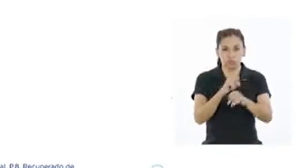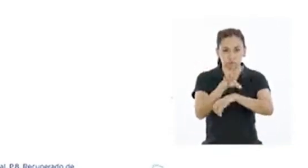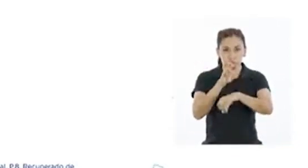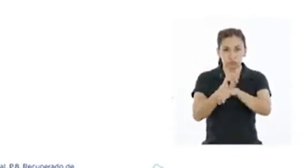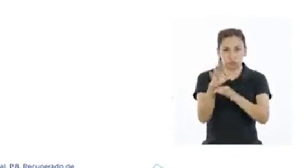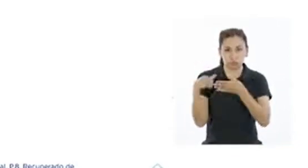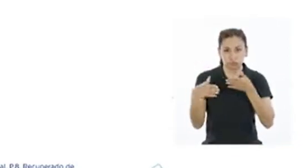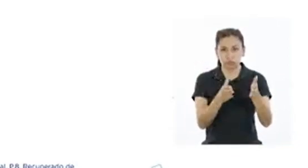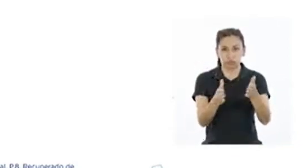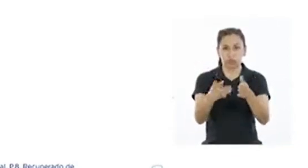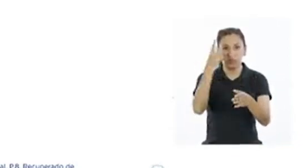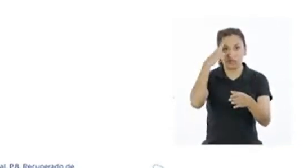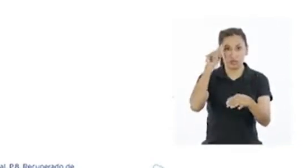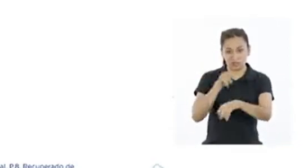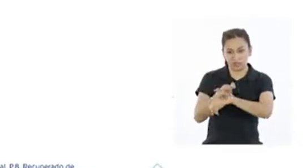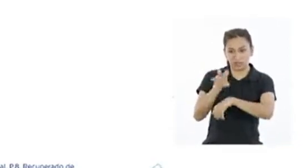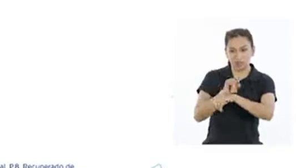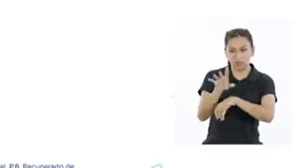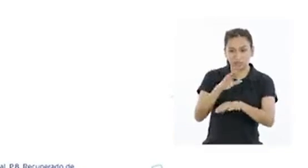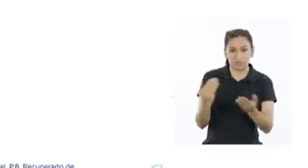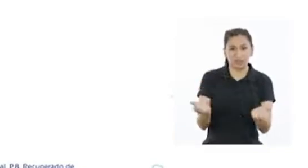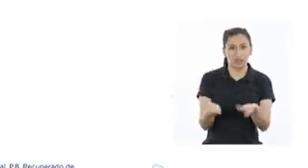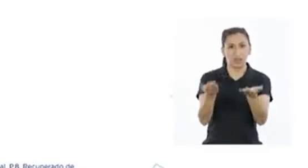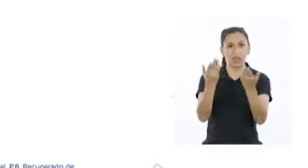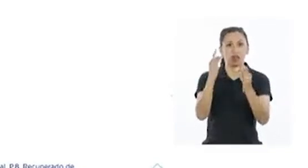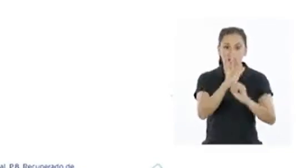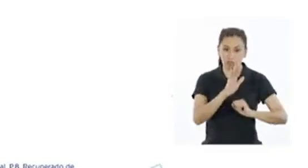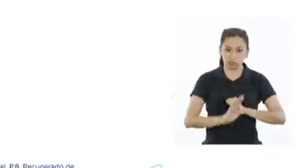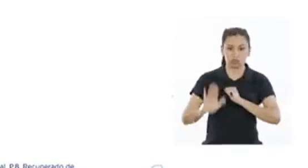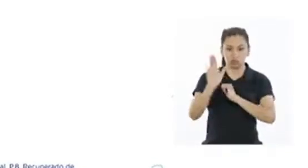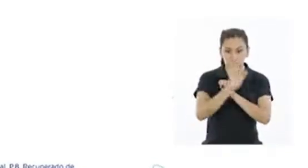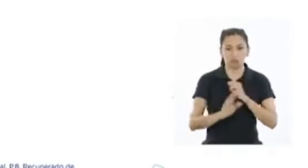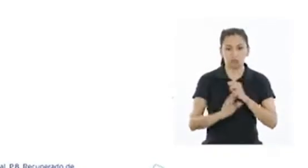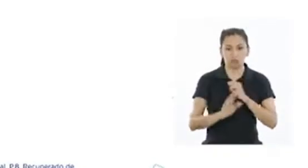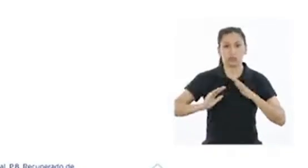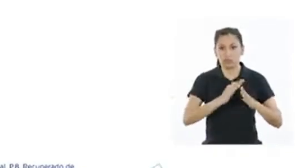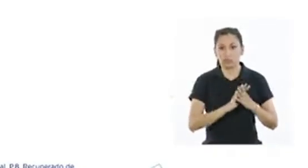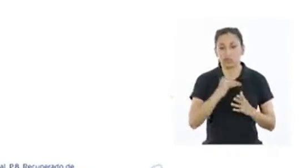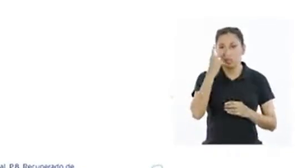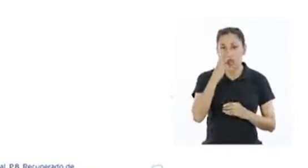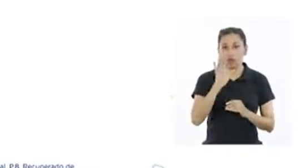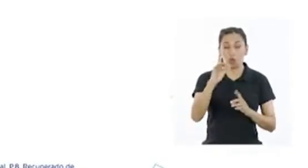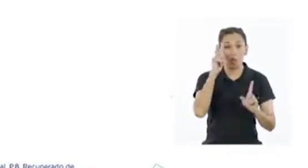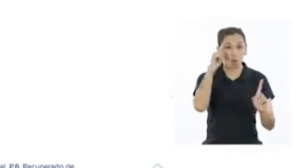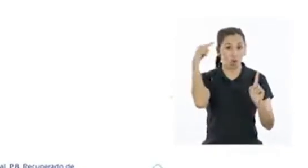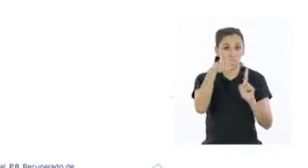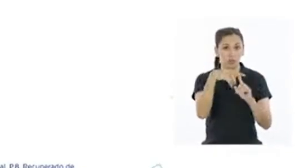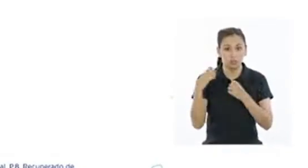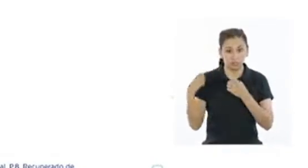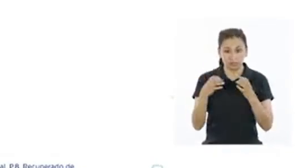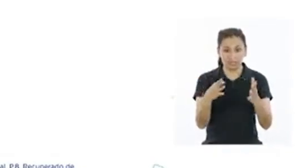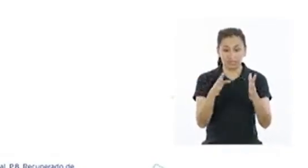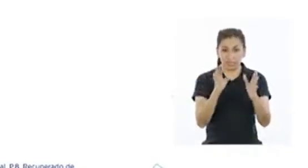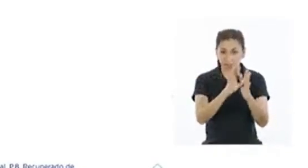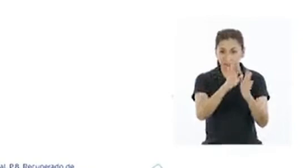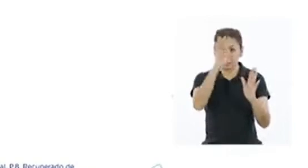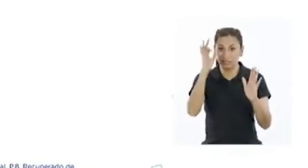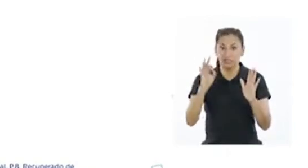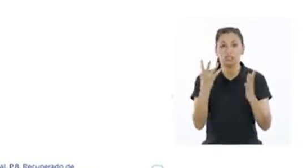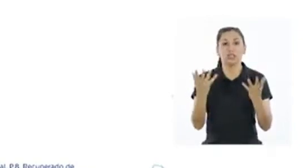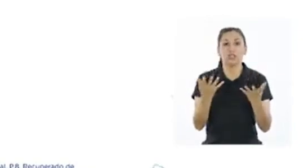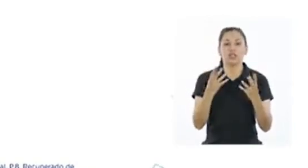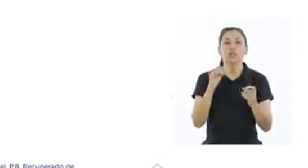política pública para fortalecer la seguridad de la población. Prevé como uno de los objetivos estratégicos